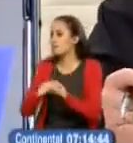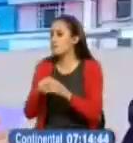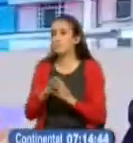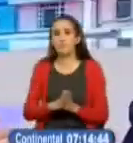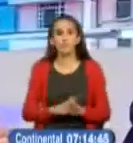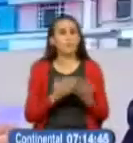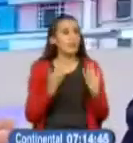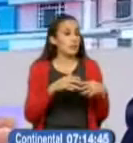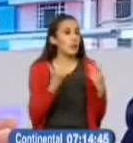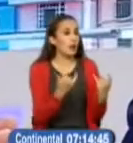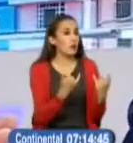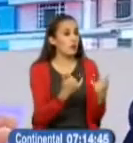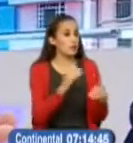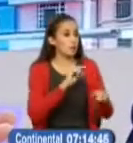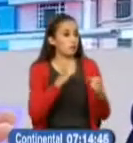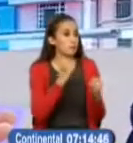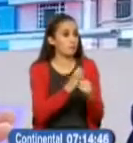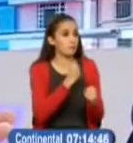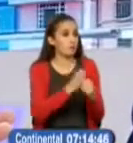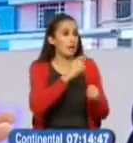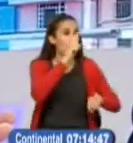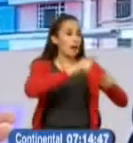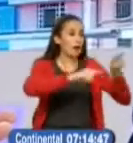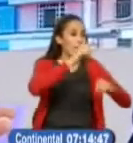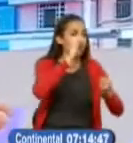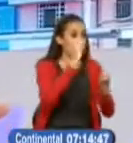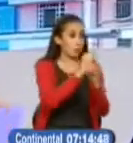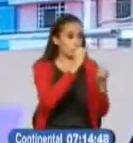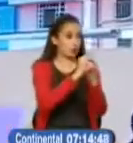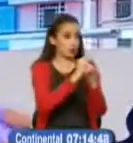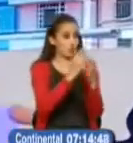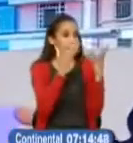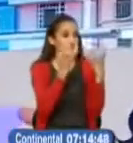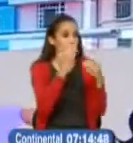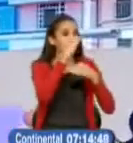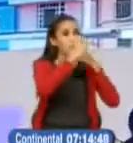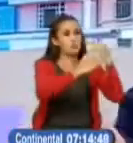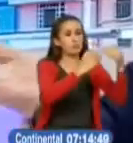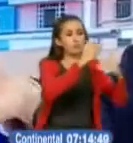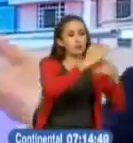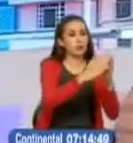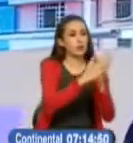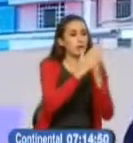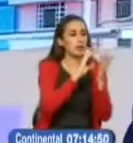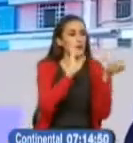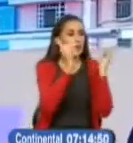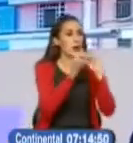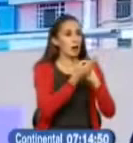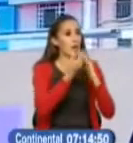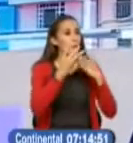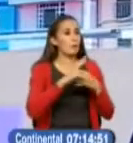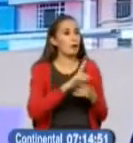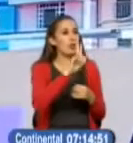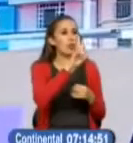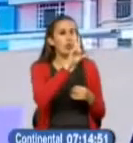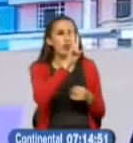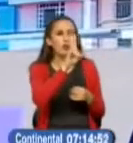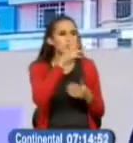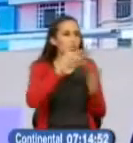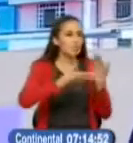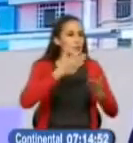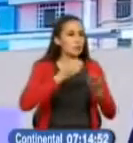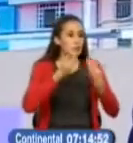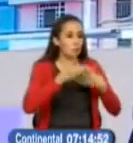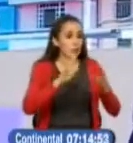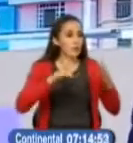prácticamente trabajando, es decir, la verdad es que hay varios institutos que estaban en pleno proceso constructivo, vamos a inaugurar dos o tres seguramente este año,